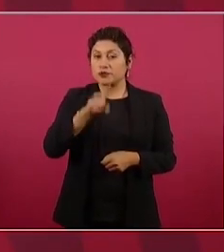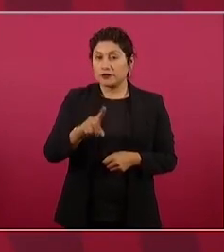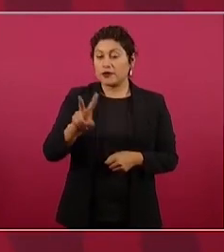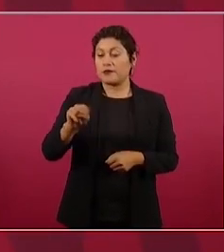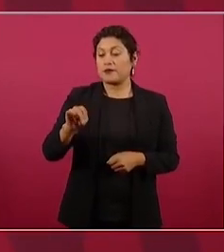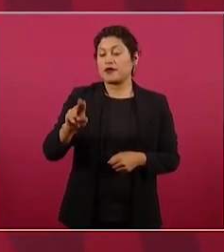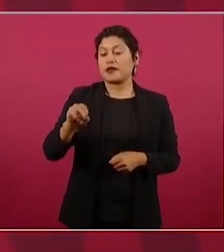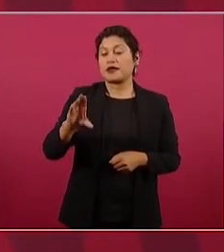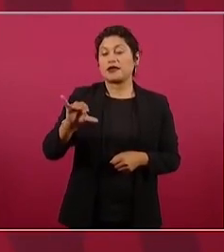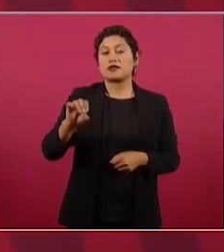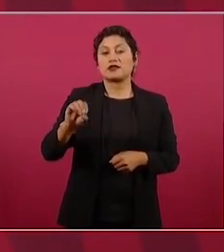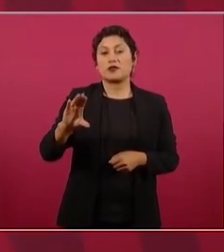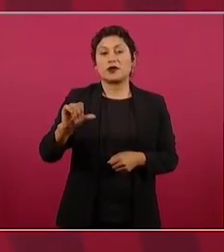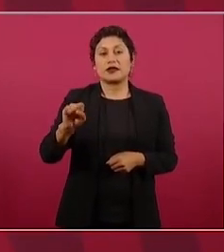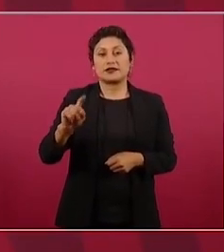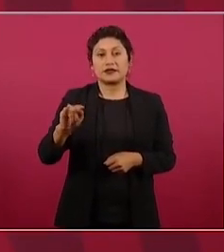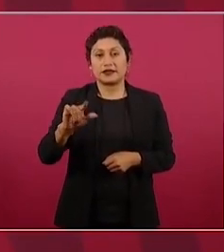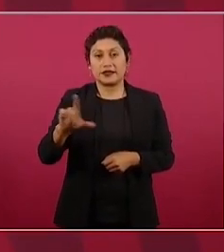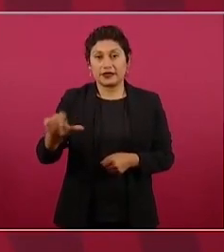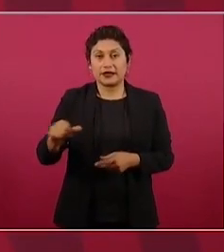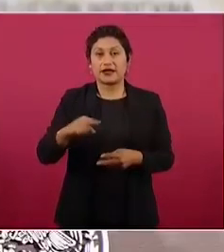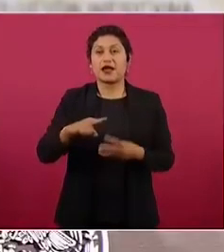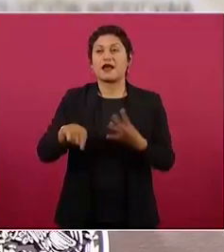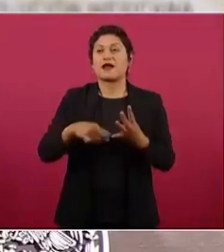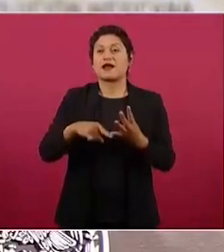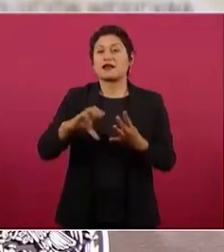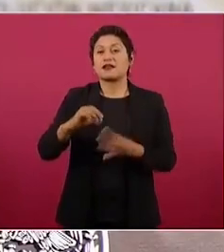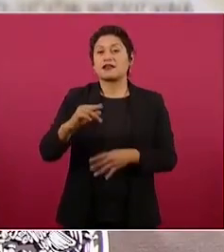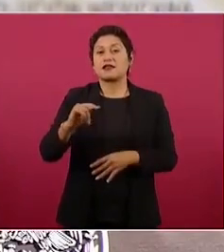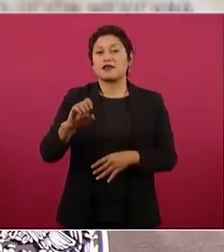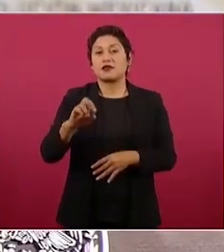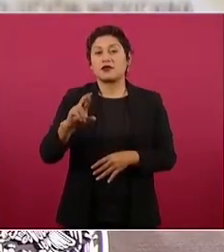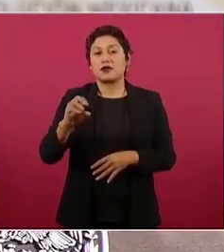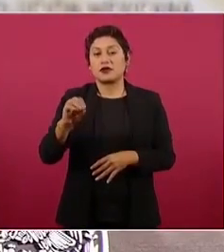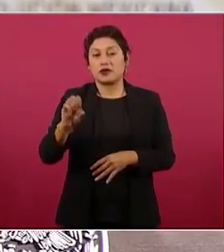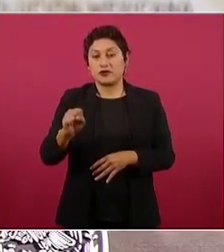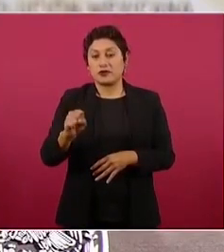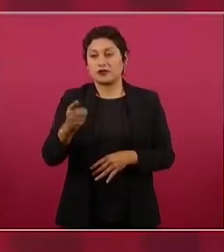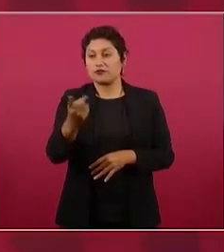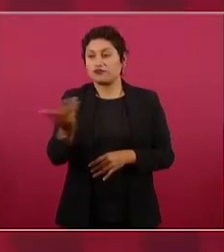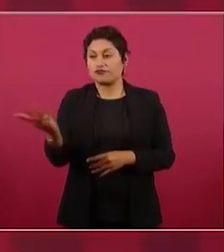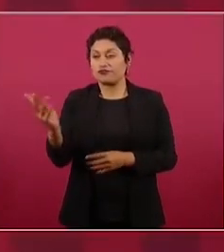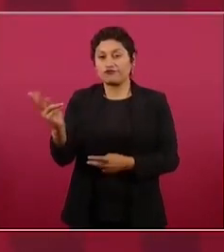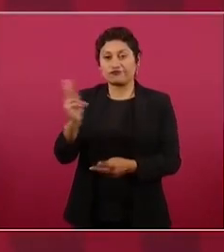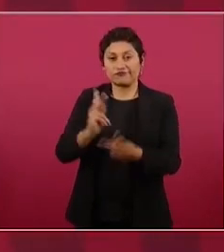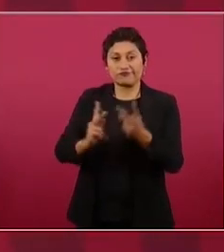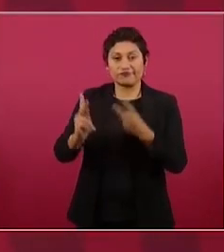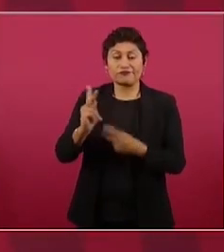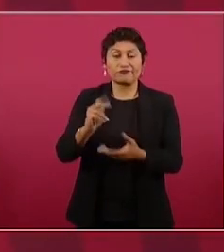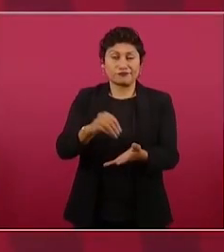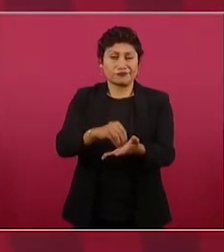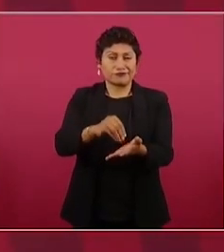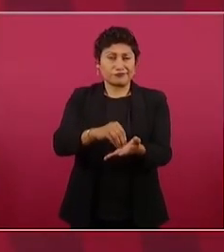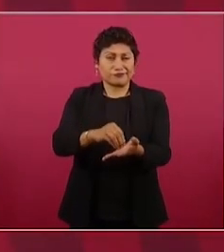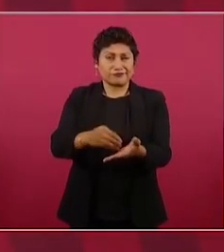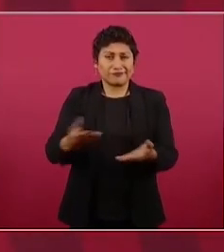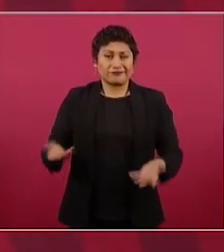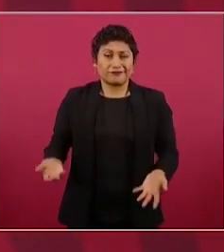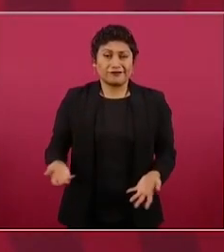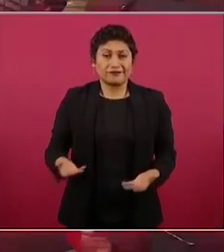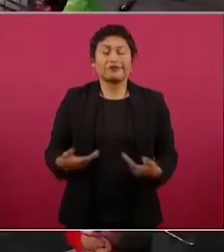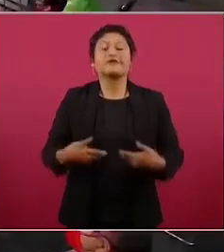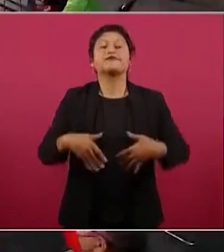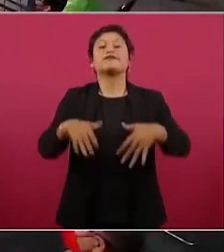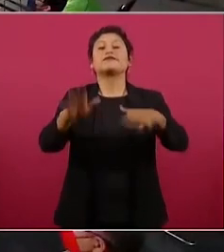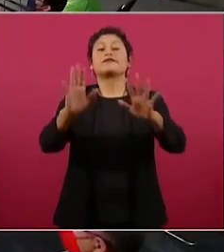Vinicio Castilla y Chito Ríos, todavía, ¿sí? Entonces,